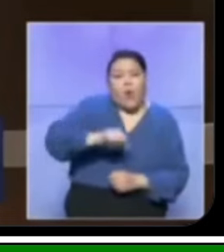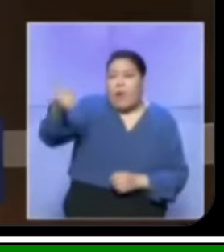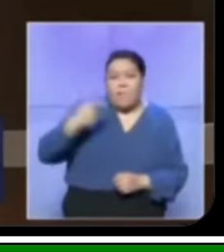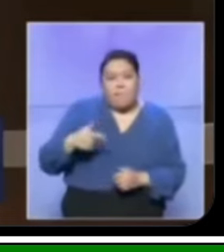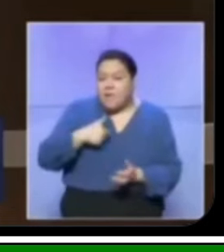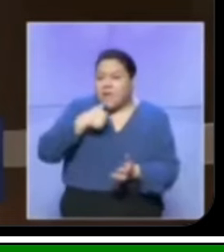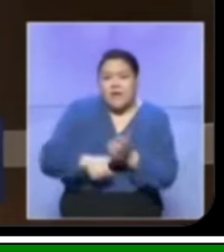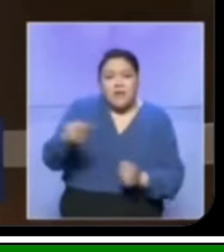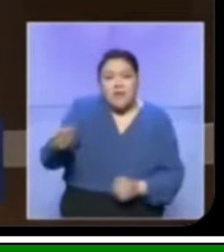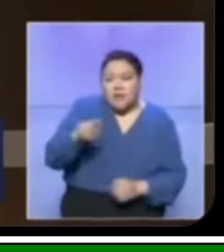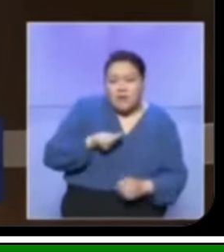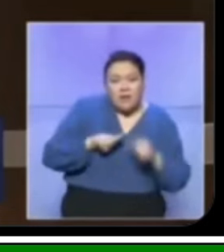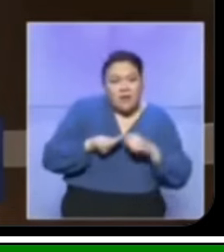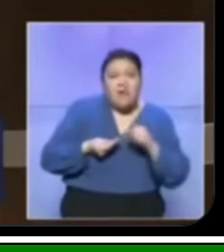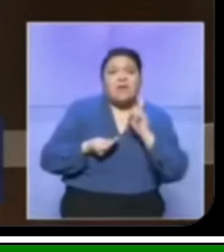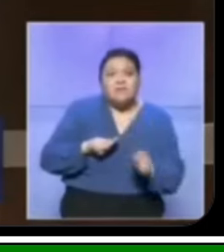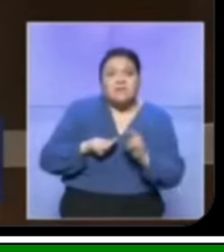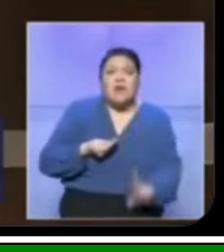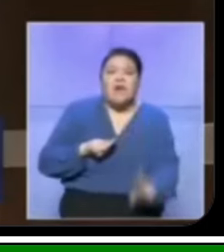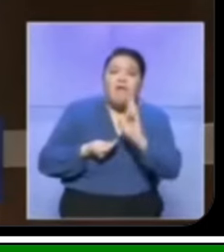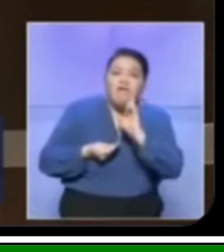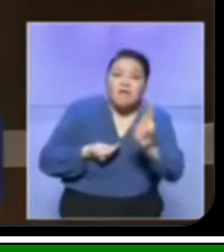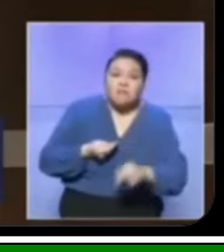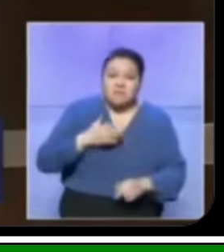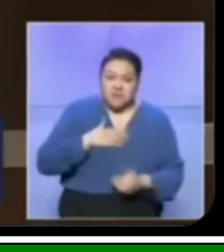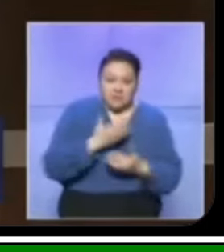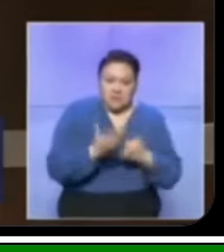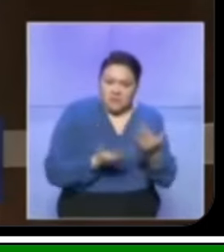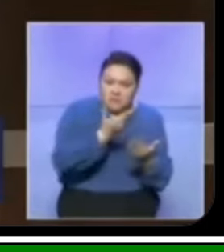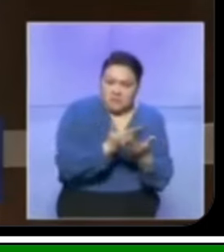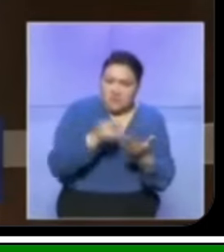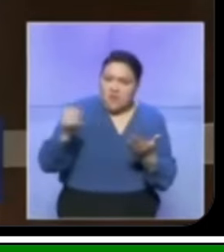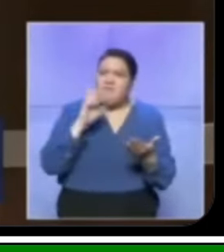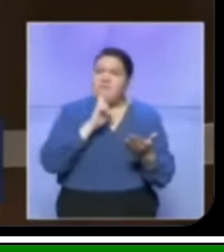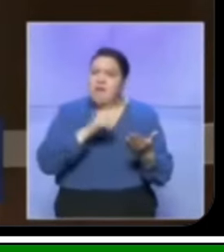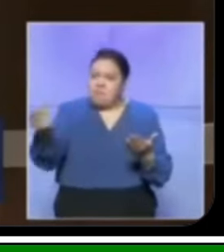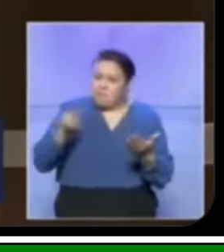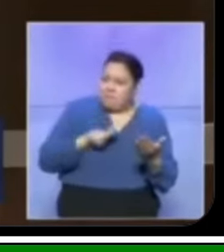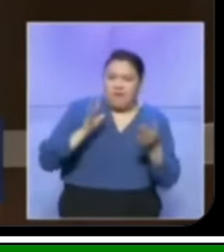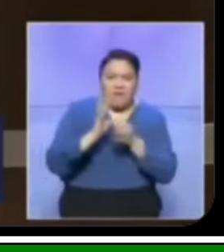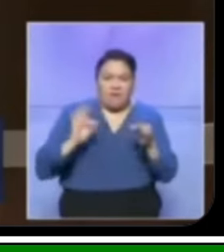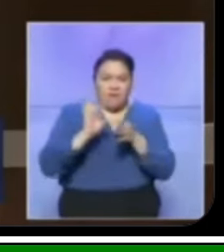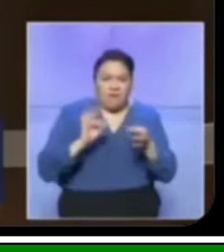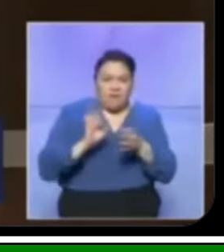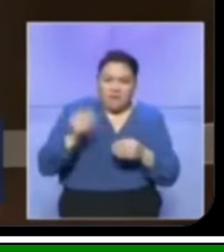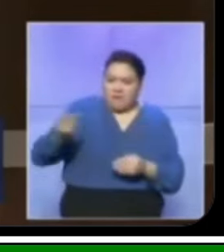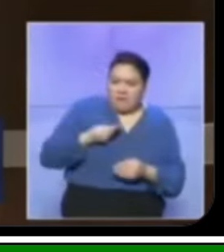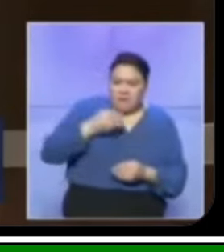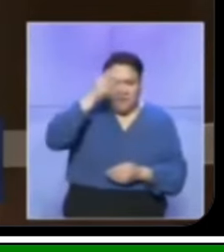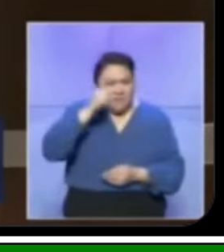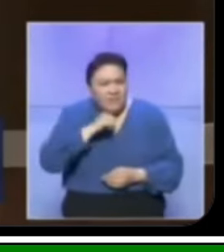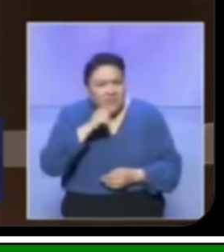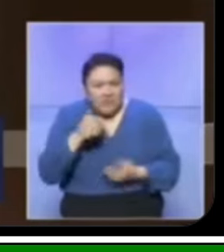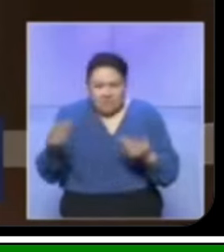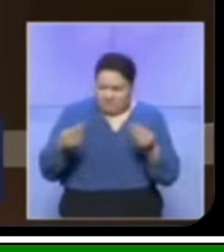interesado en el que da contestación a mi proyecto y dando las razones de por qué no lo